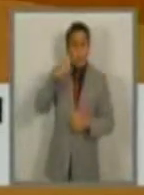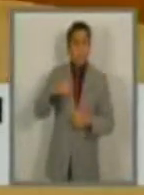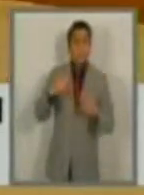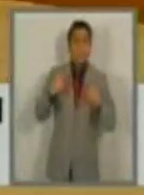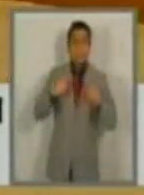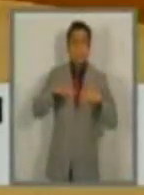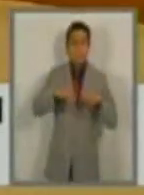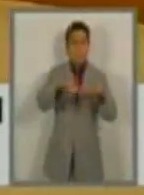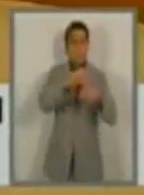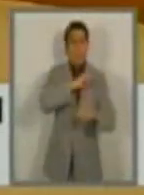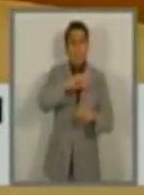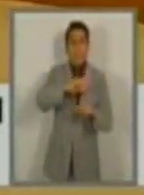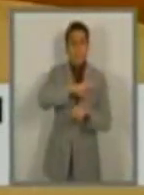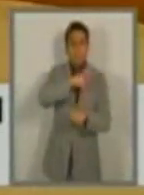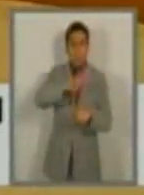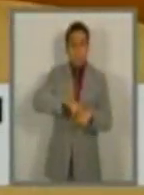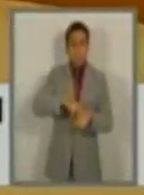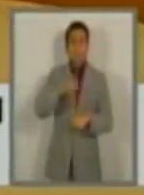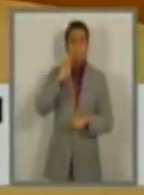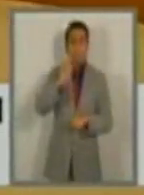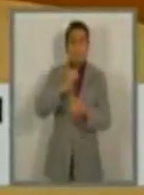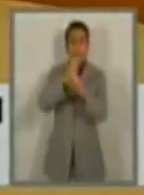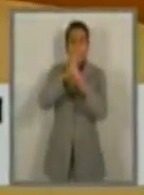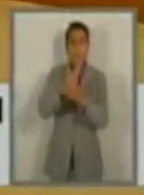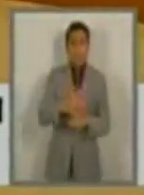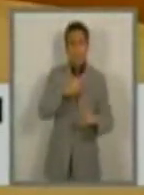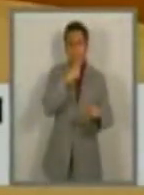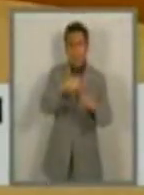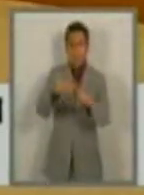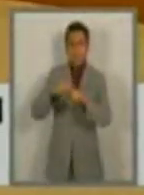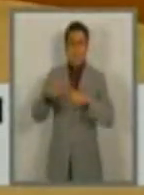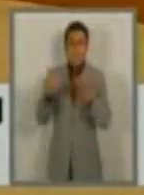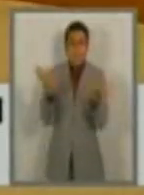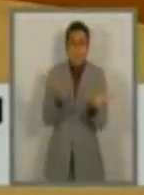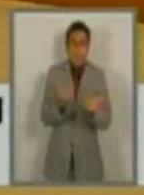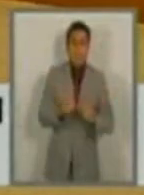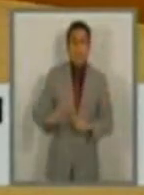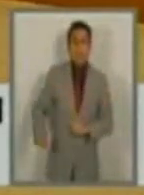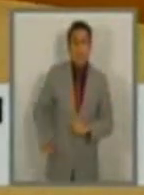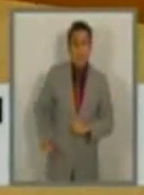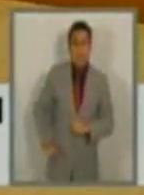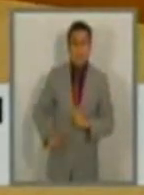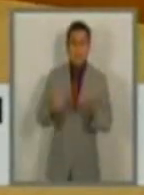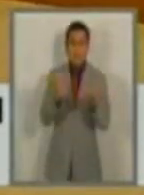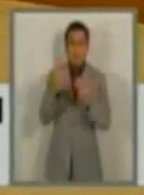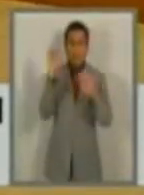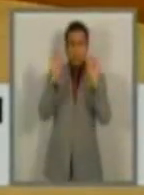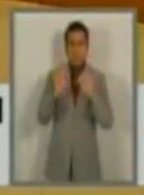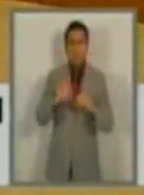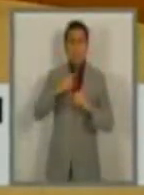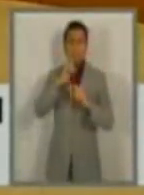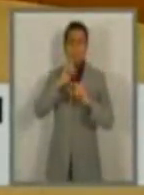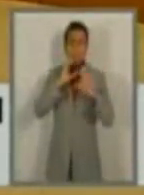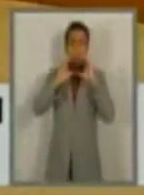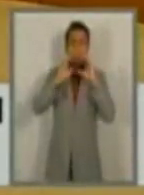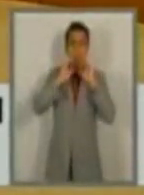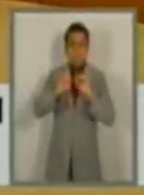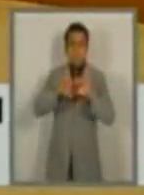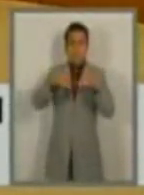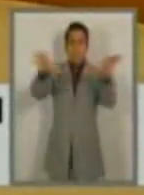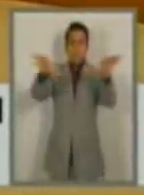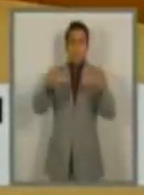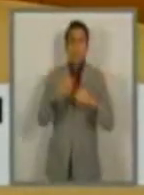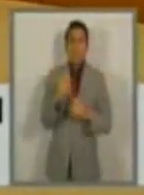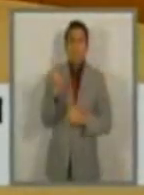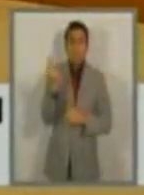general, ya que a toda información generada en el ámbito gubernamental susceptible de difusión tendrá